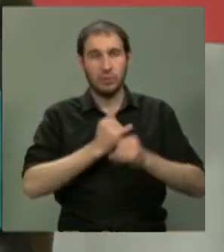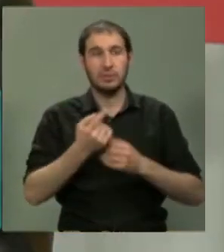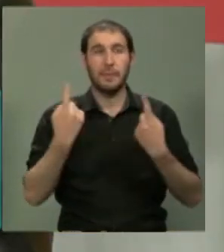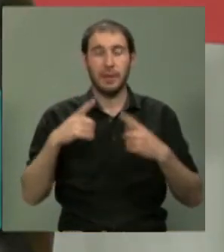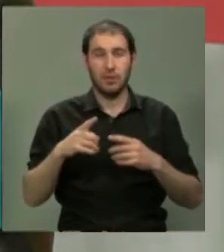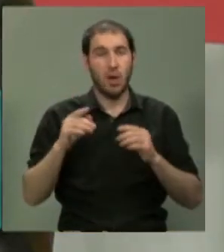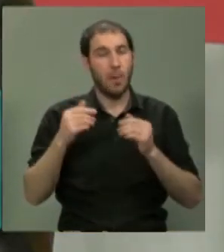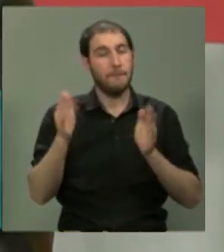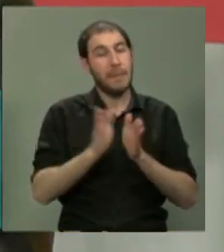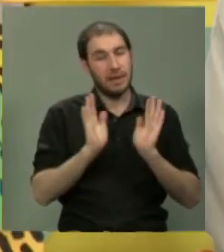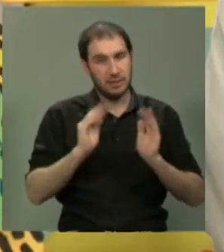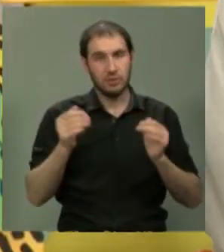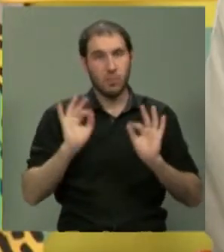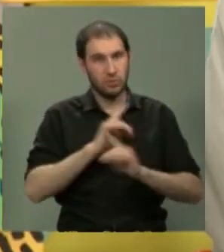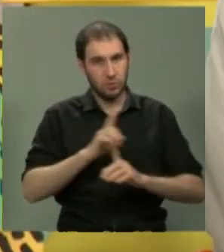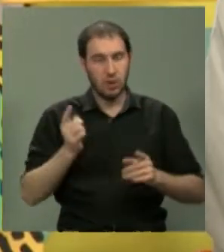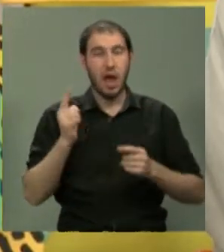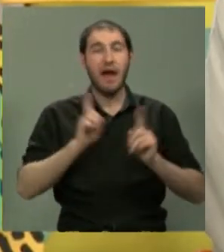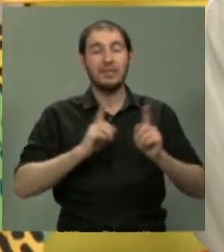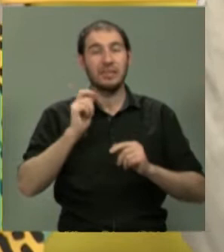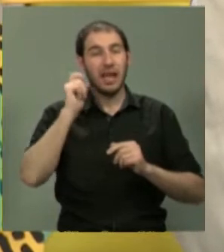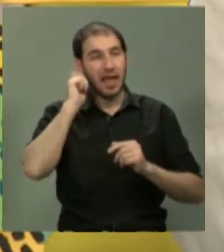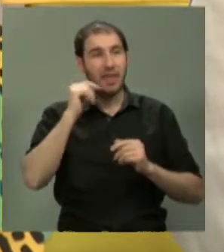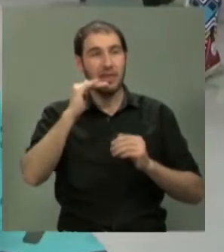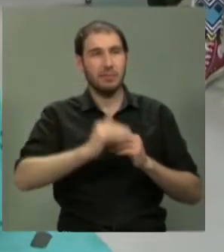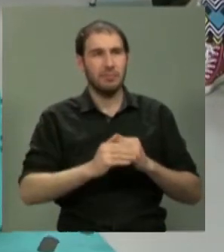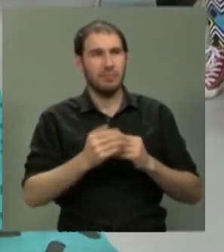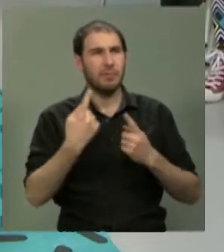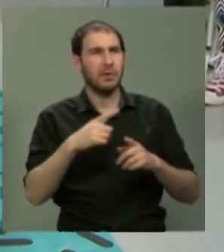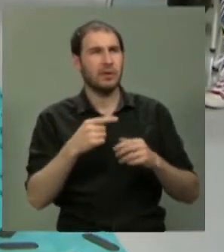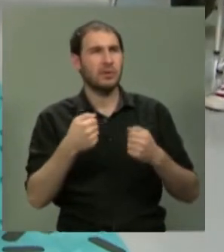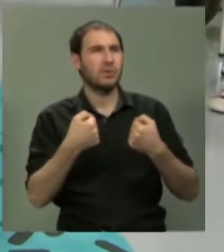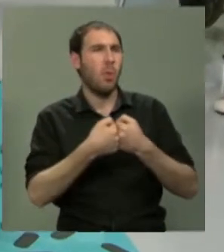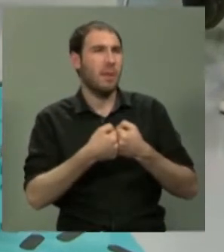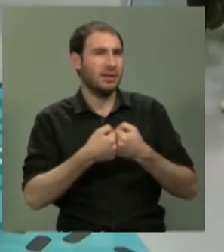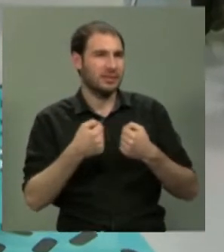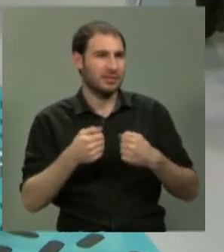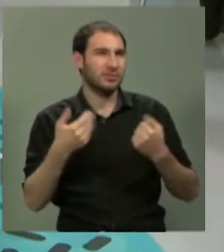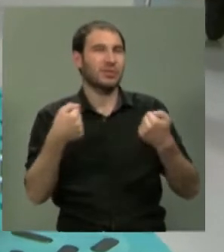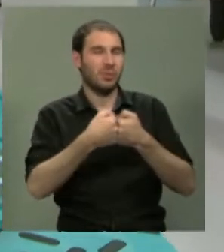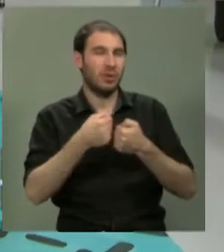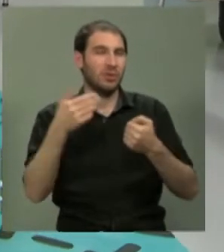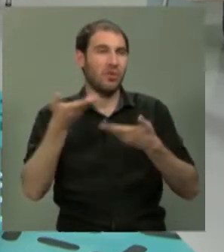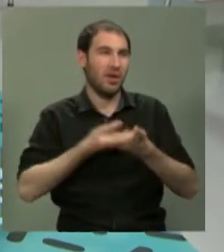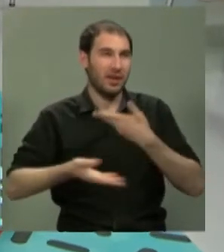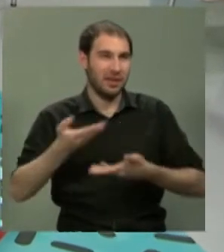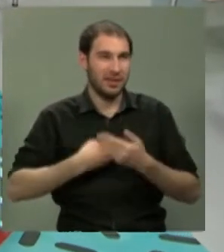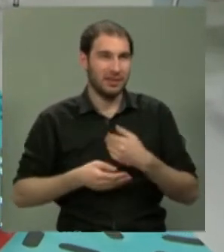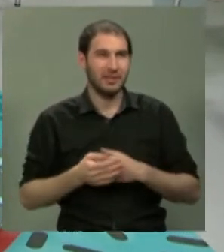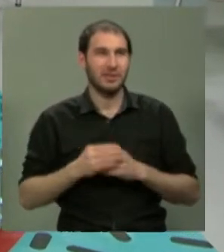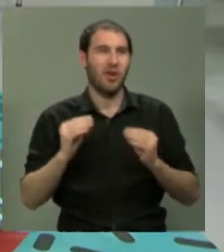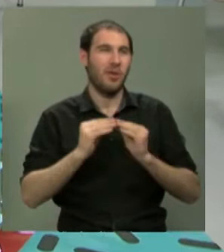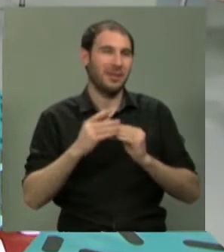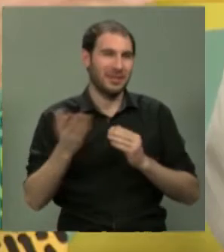comparto en parte. Si bien es cierto que por ahí la baja de imputabilidad... ¿Pero qué es raro? Que compartas algo. ¿Que compartas algo con Noelia o con cualquiera?